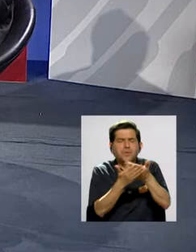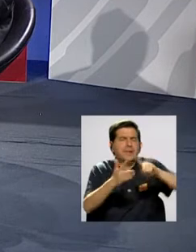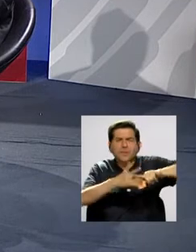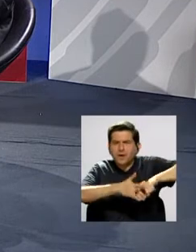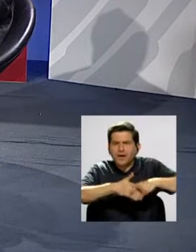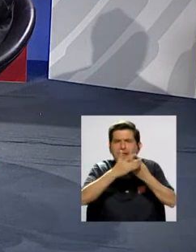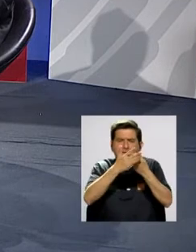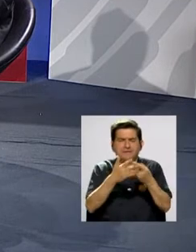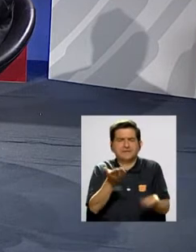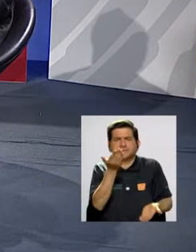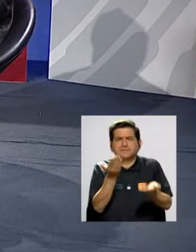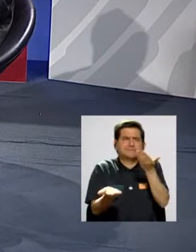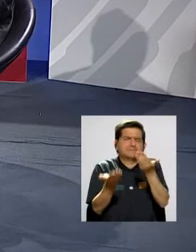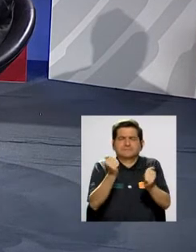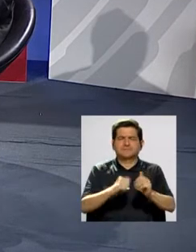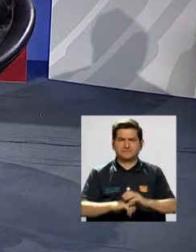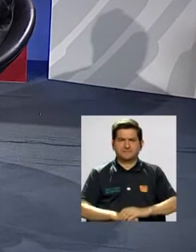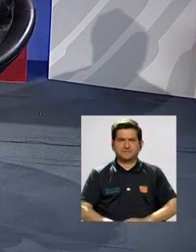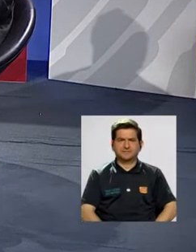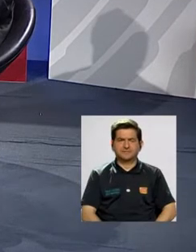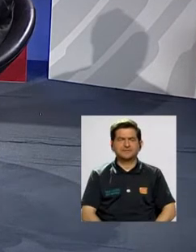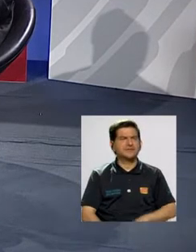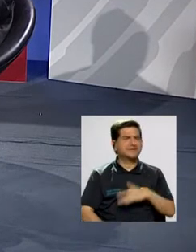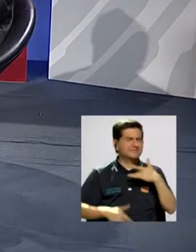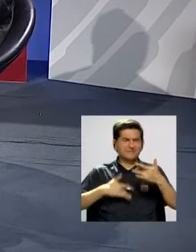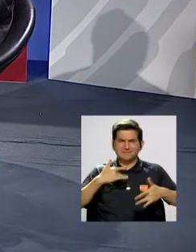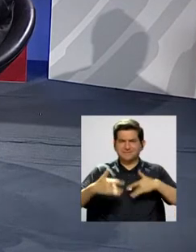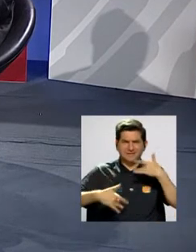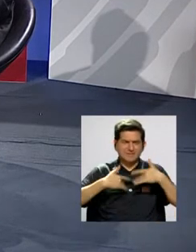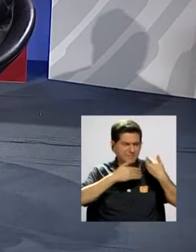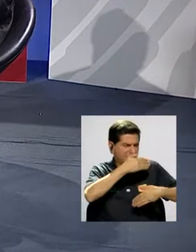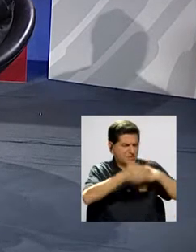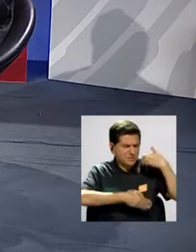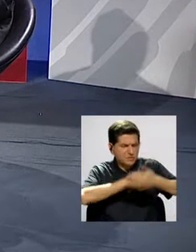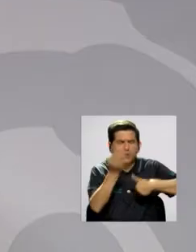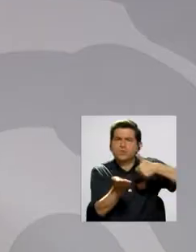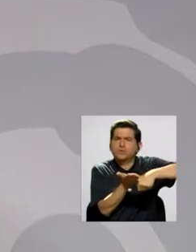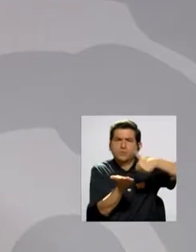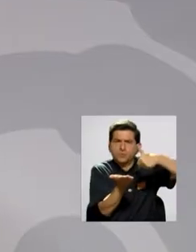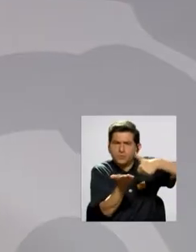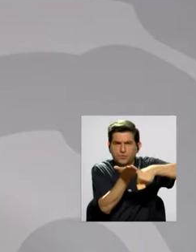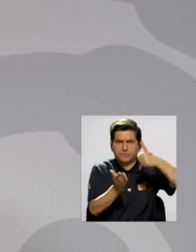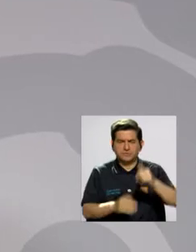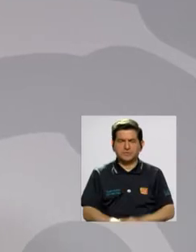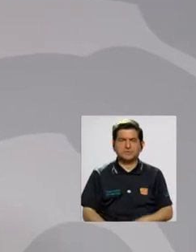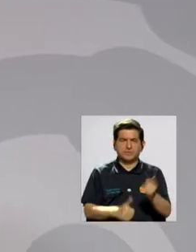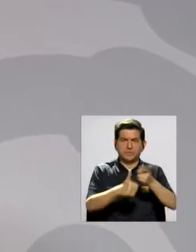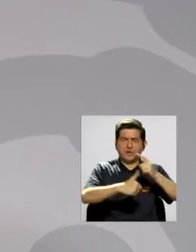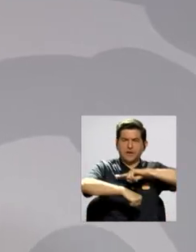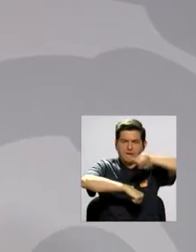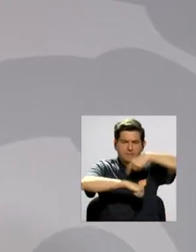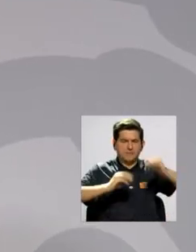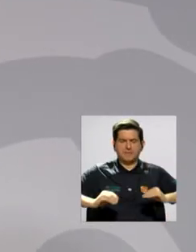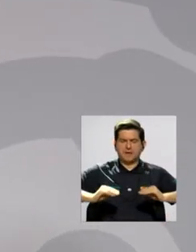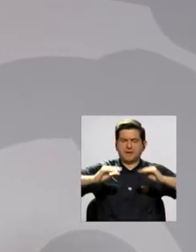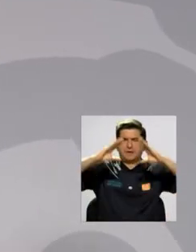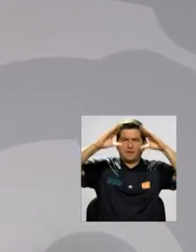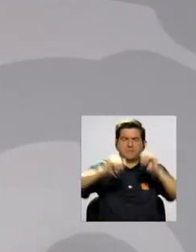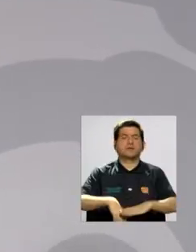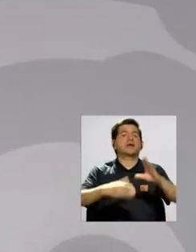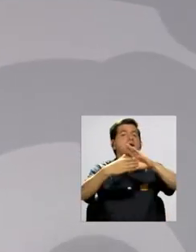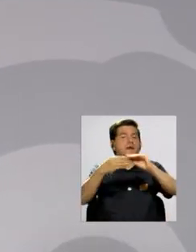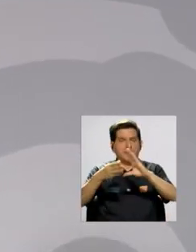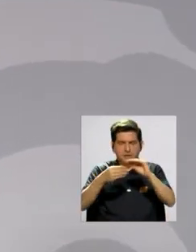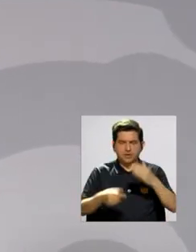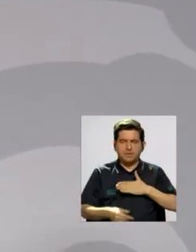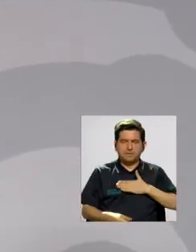iniciar, un poquito cómo ha sido el sentir de este proceso electoral en las primeras horas hoy de la mañana. Les comento